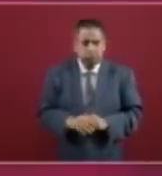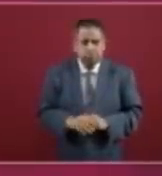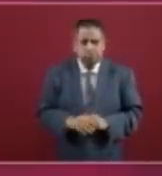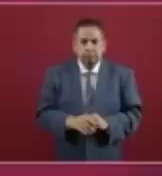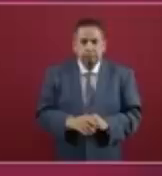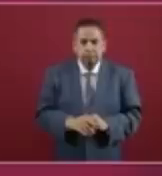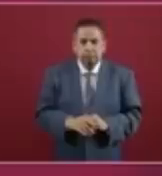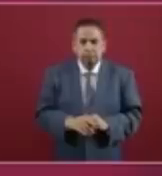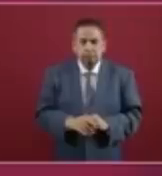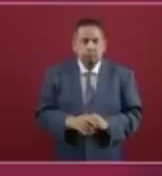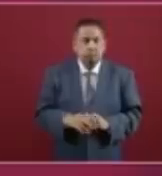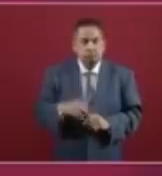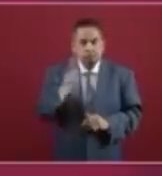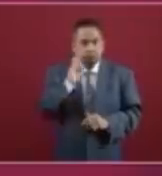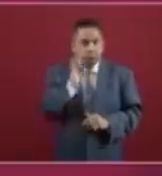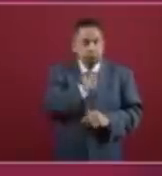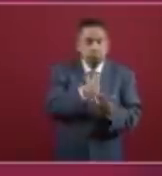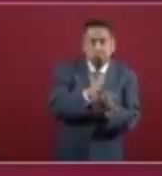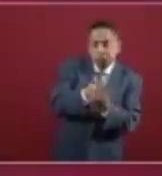Se pudo haber colado,